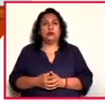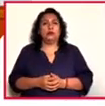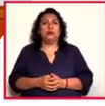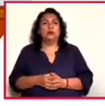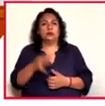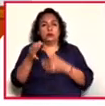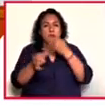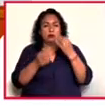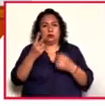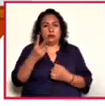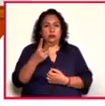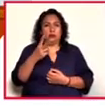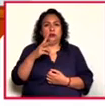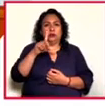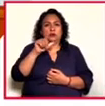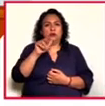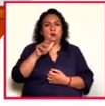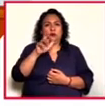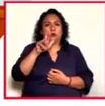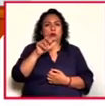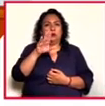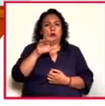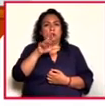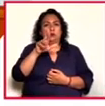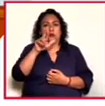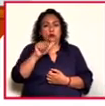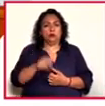Noticias 22, Laura Barrera.